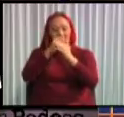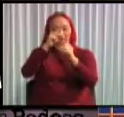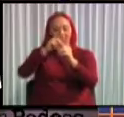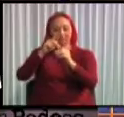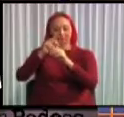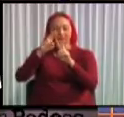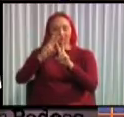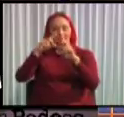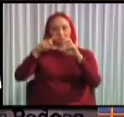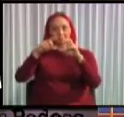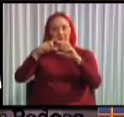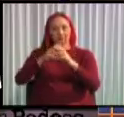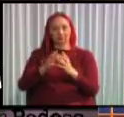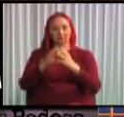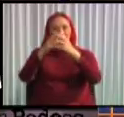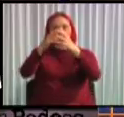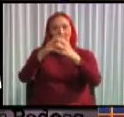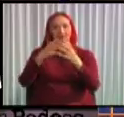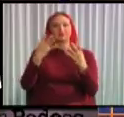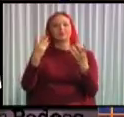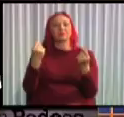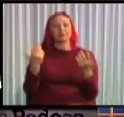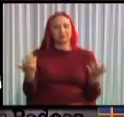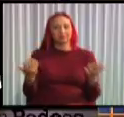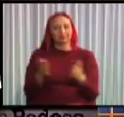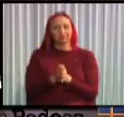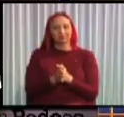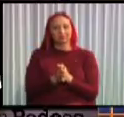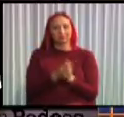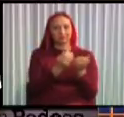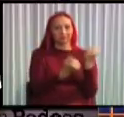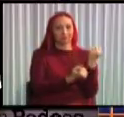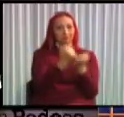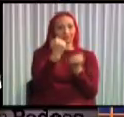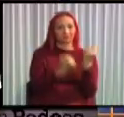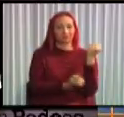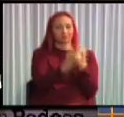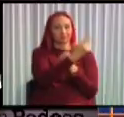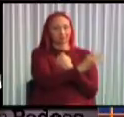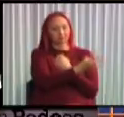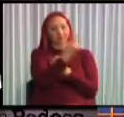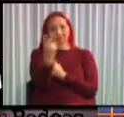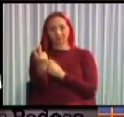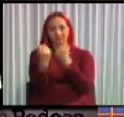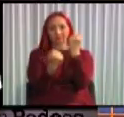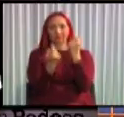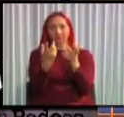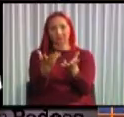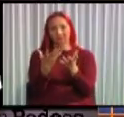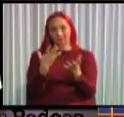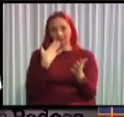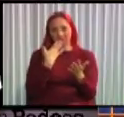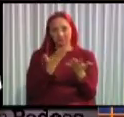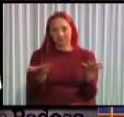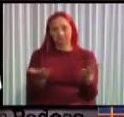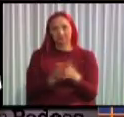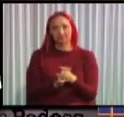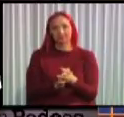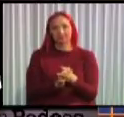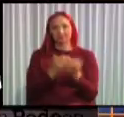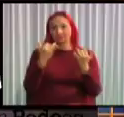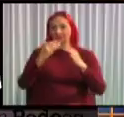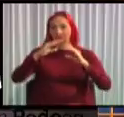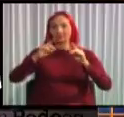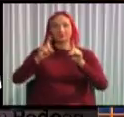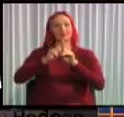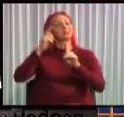participando en la rifa de los balones. En cuanto a los carros, esos carritos que están ahí, yo quisiera que se vayan en esta